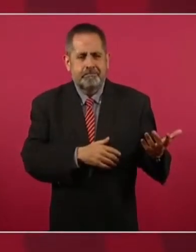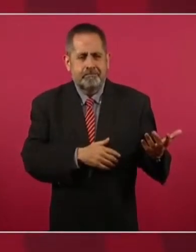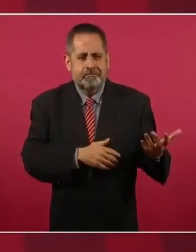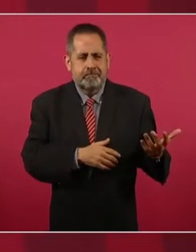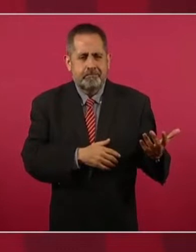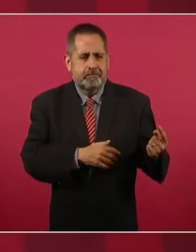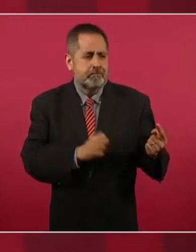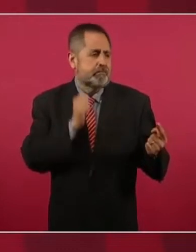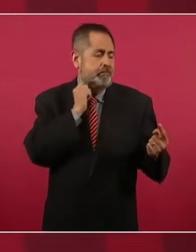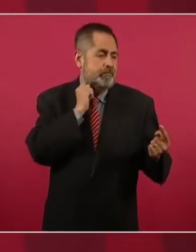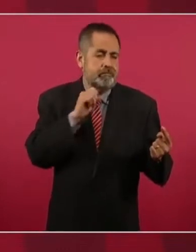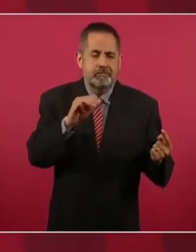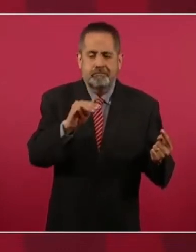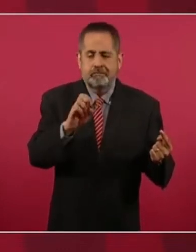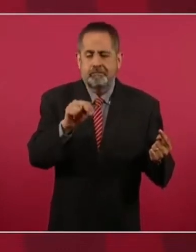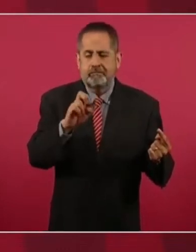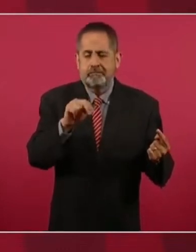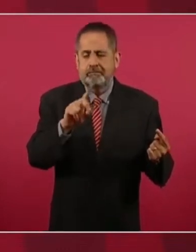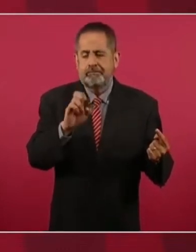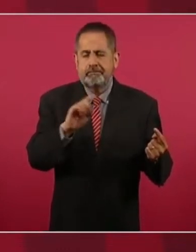al senador Menéndez